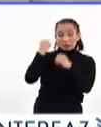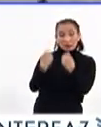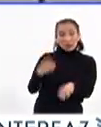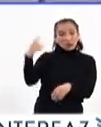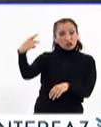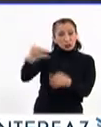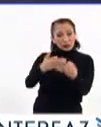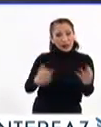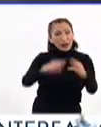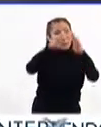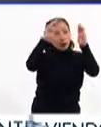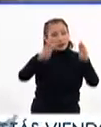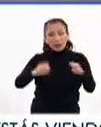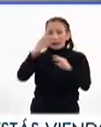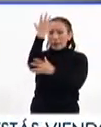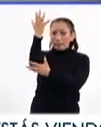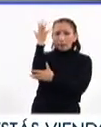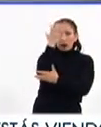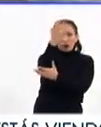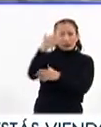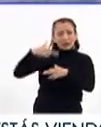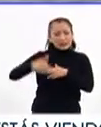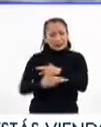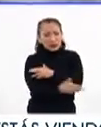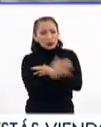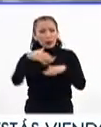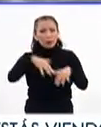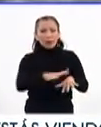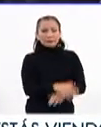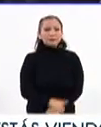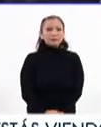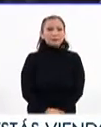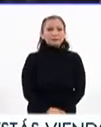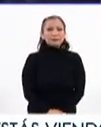territorios en las montañas, en los bosques, ríos y mares.